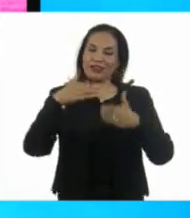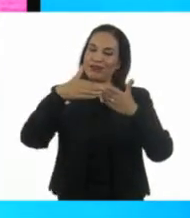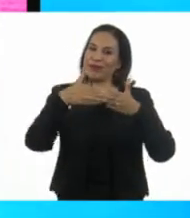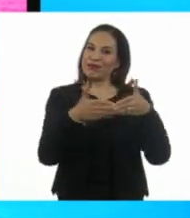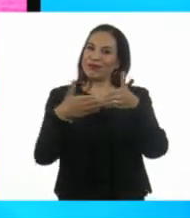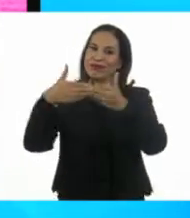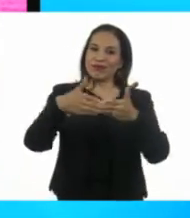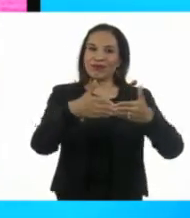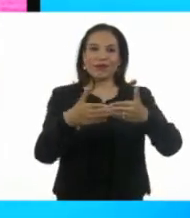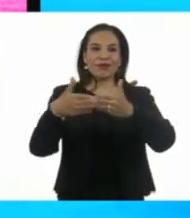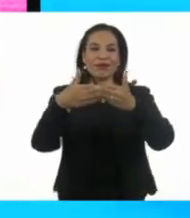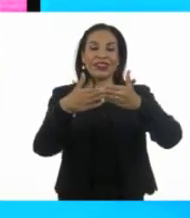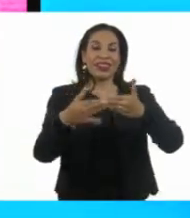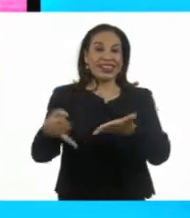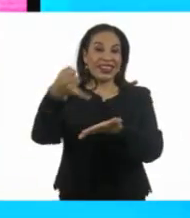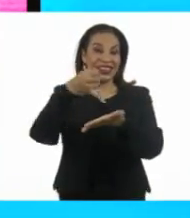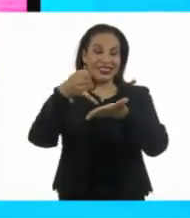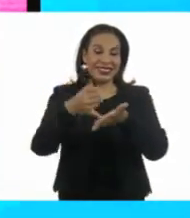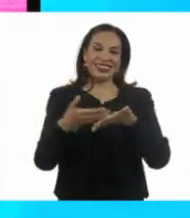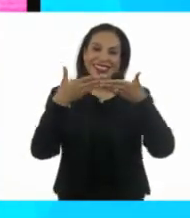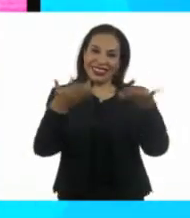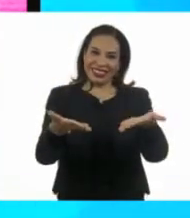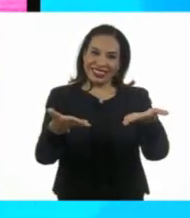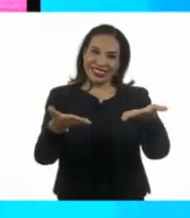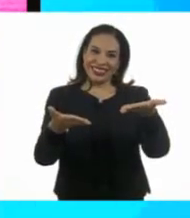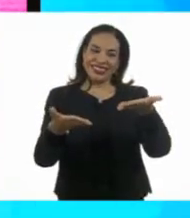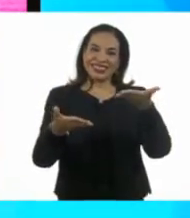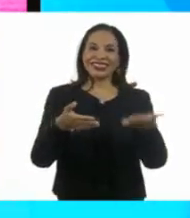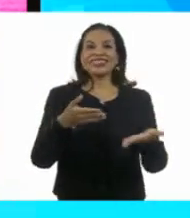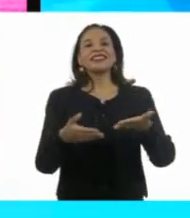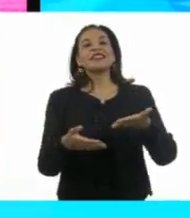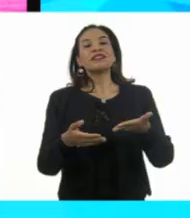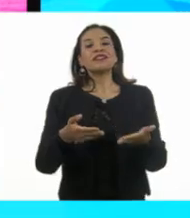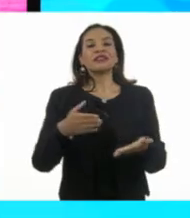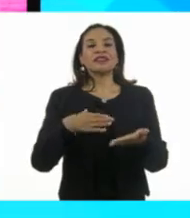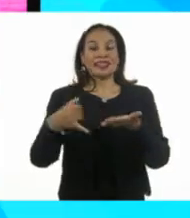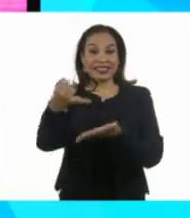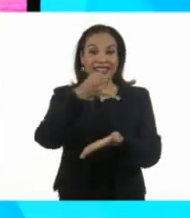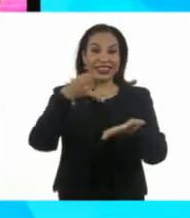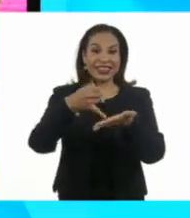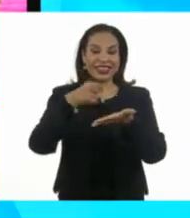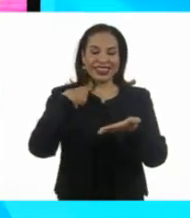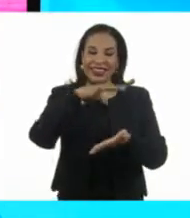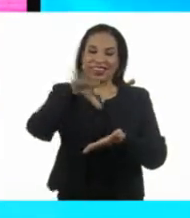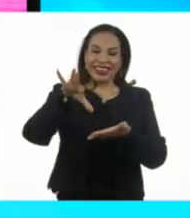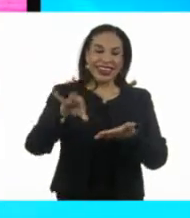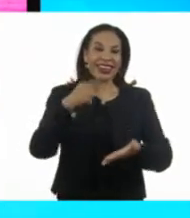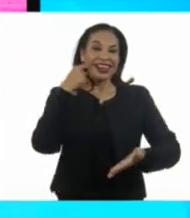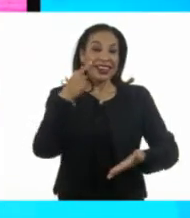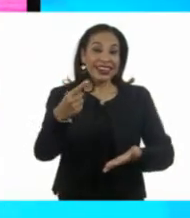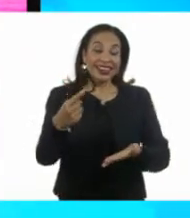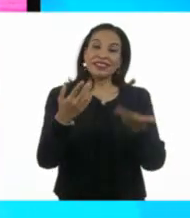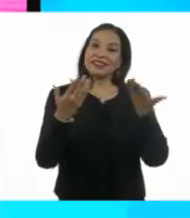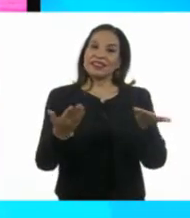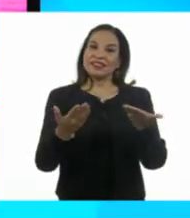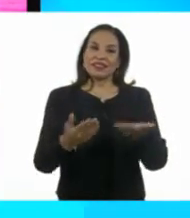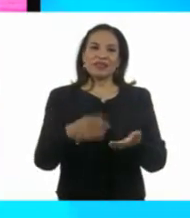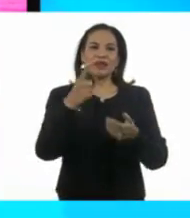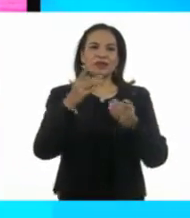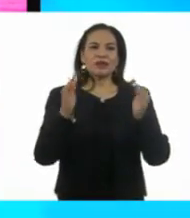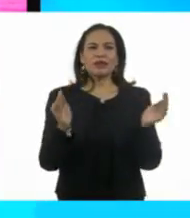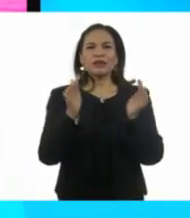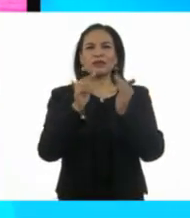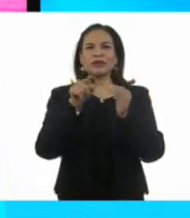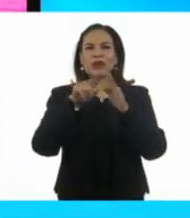fui navegando y a una isla llegué. Y en la isla encontré un